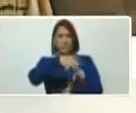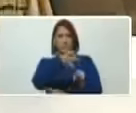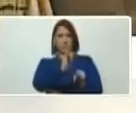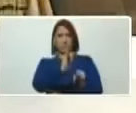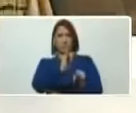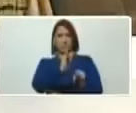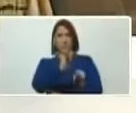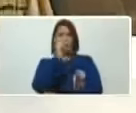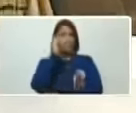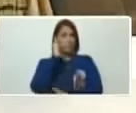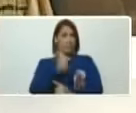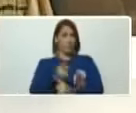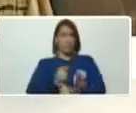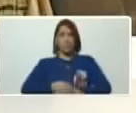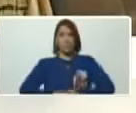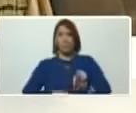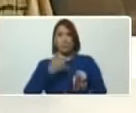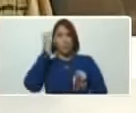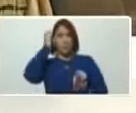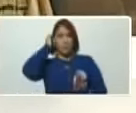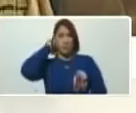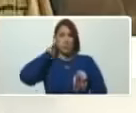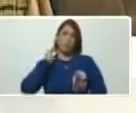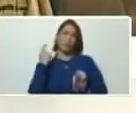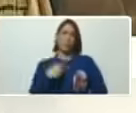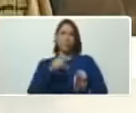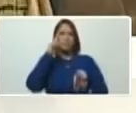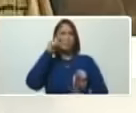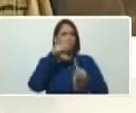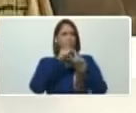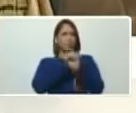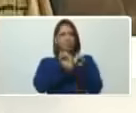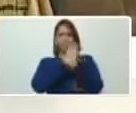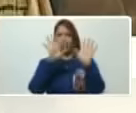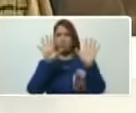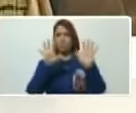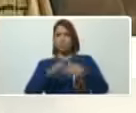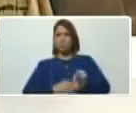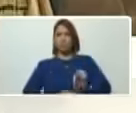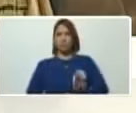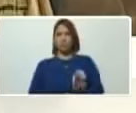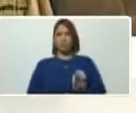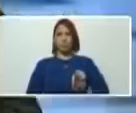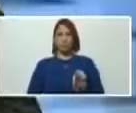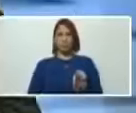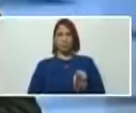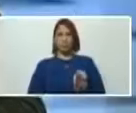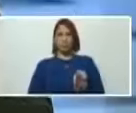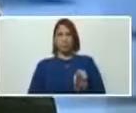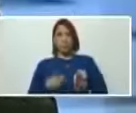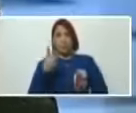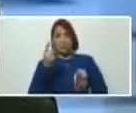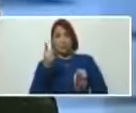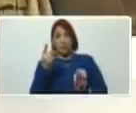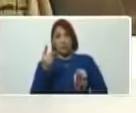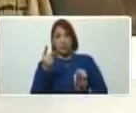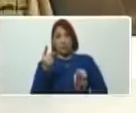como debe ser. Tenemos una meta muy clara de, en este segundo